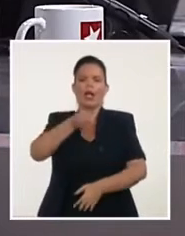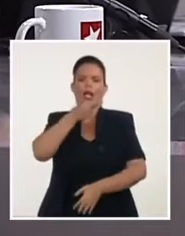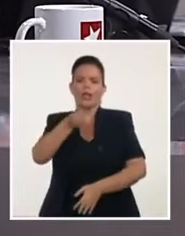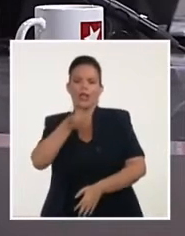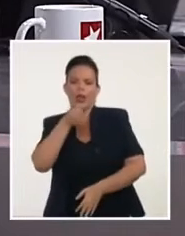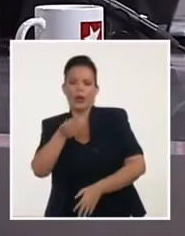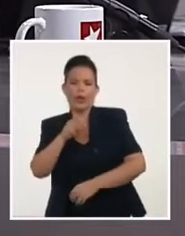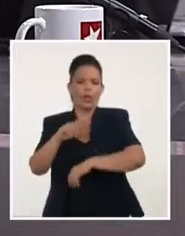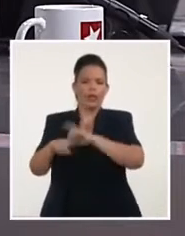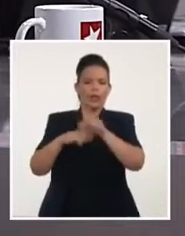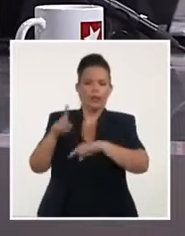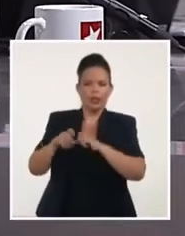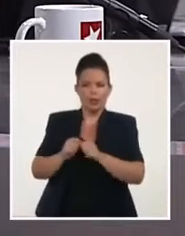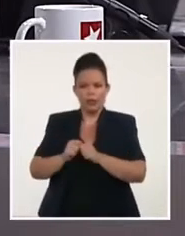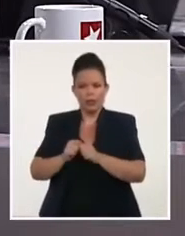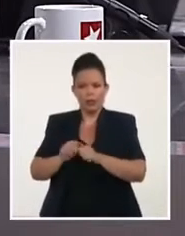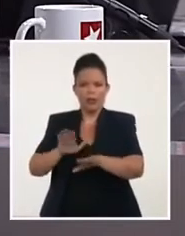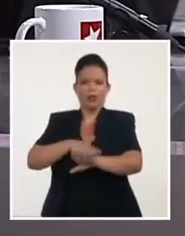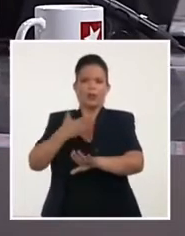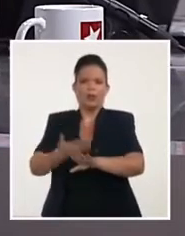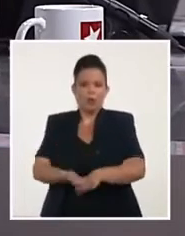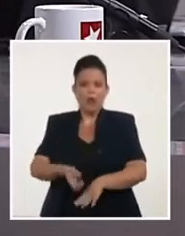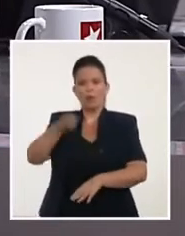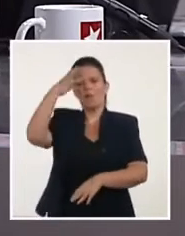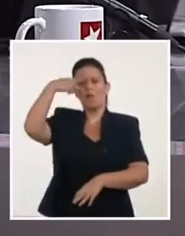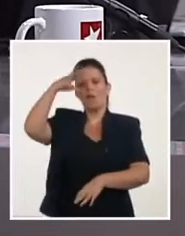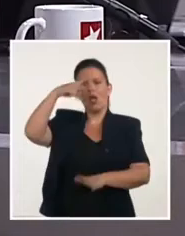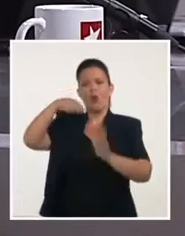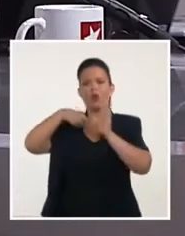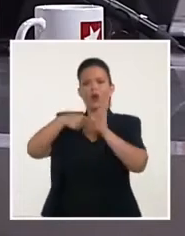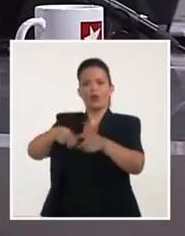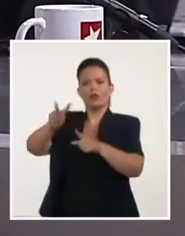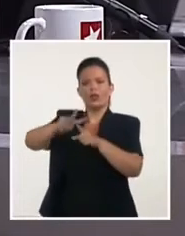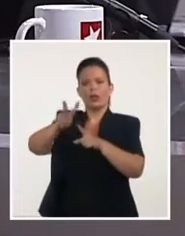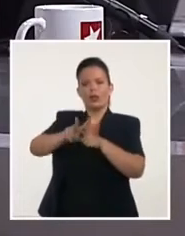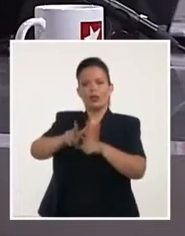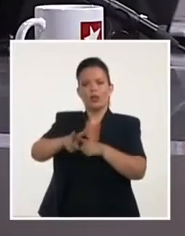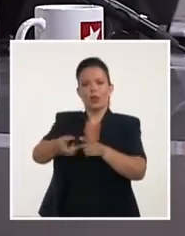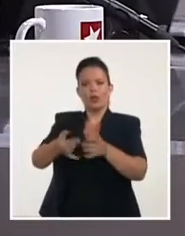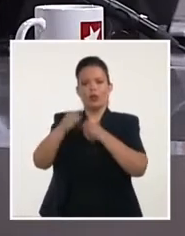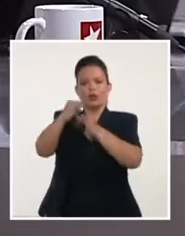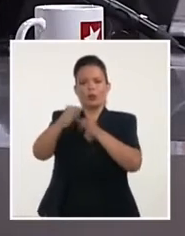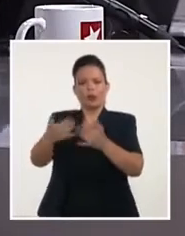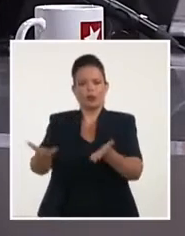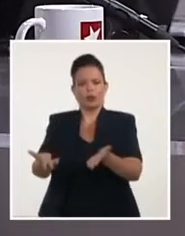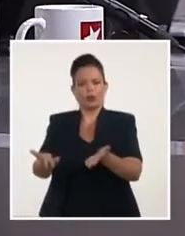en Colombia, que las televisoras de Miami, se convierte en todo un experto sobre el tema de Cuba, un muchacho que supongo que jamás haya estado en Cuba.